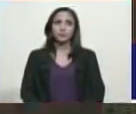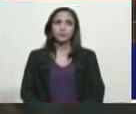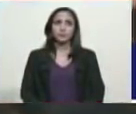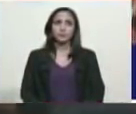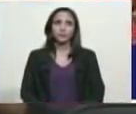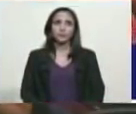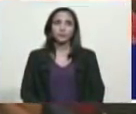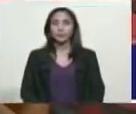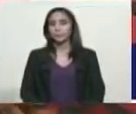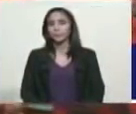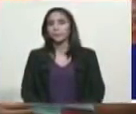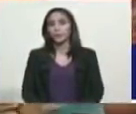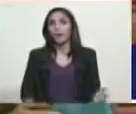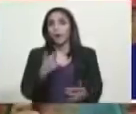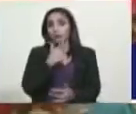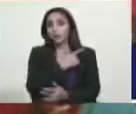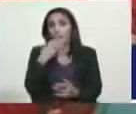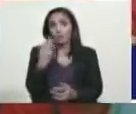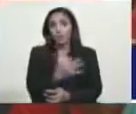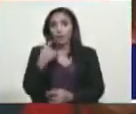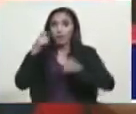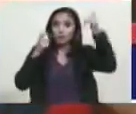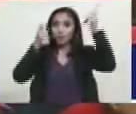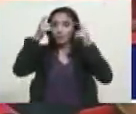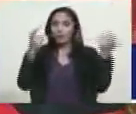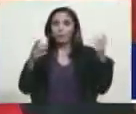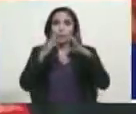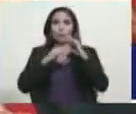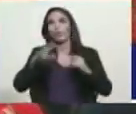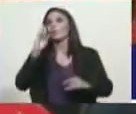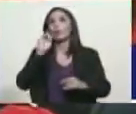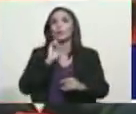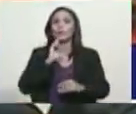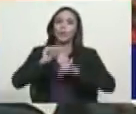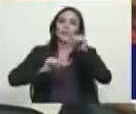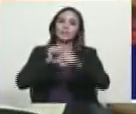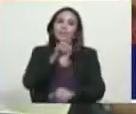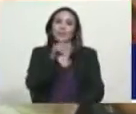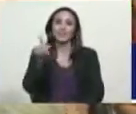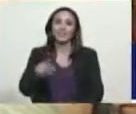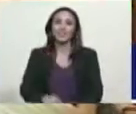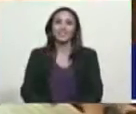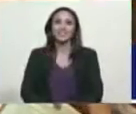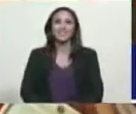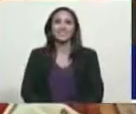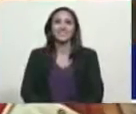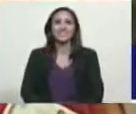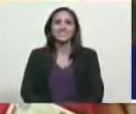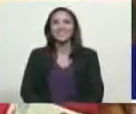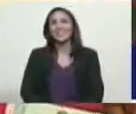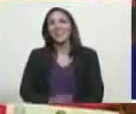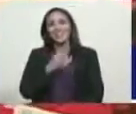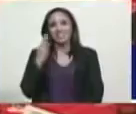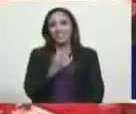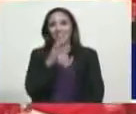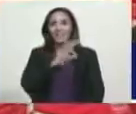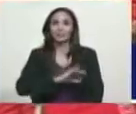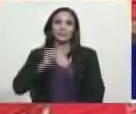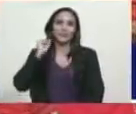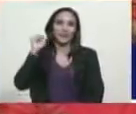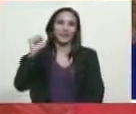¿Qué es decir? El chavismo es el bolivarianismo del siglo XXI. El bolivarianismo